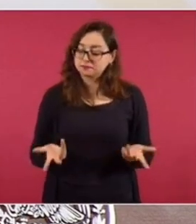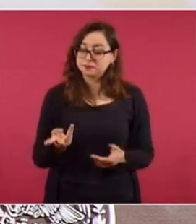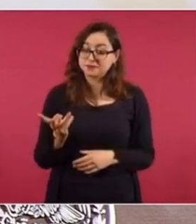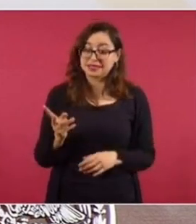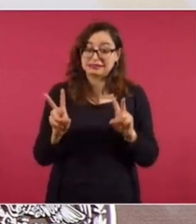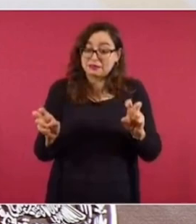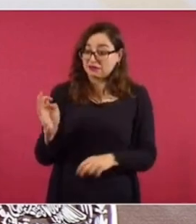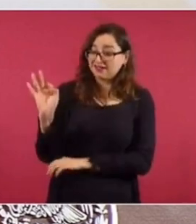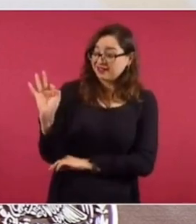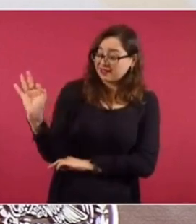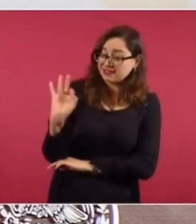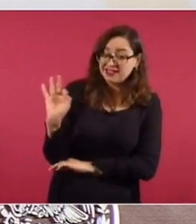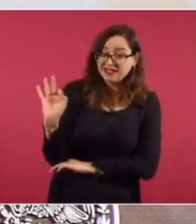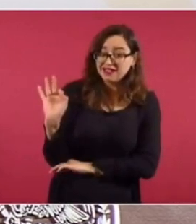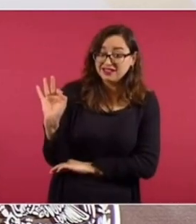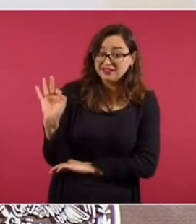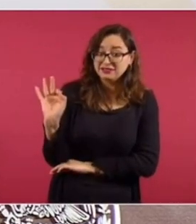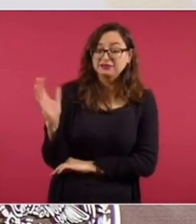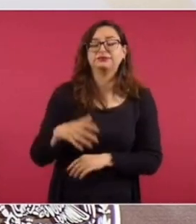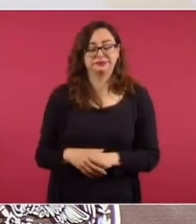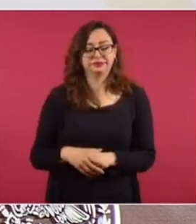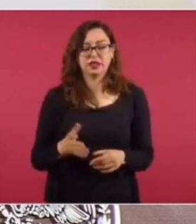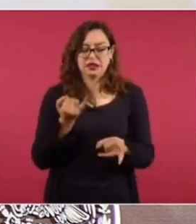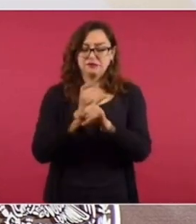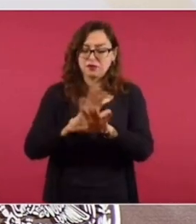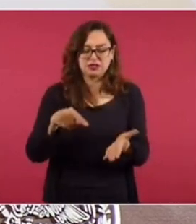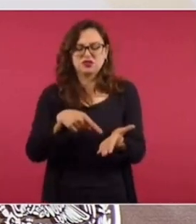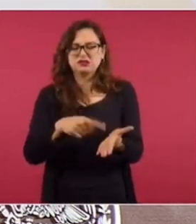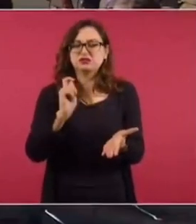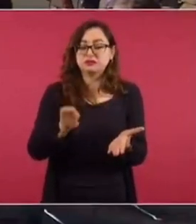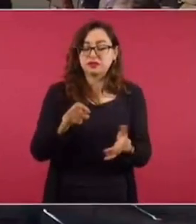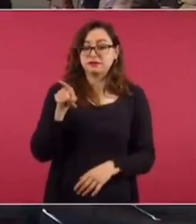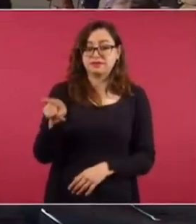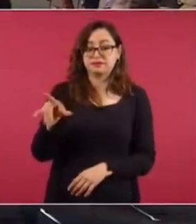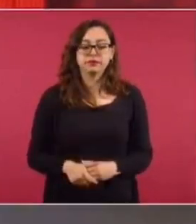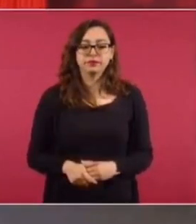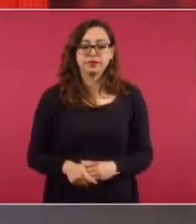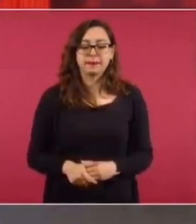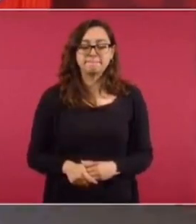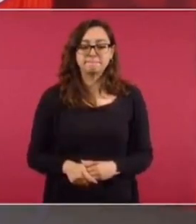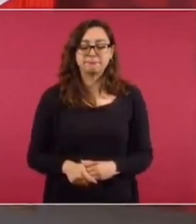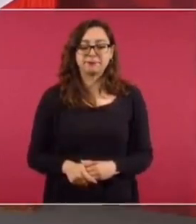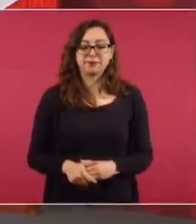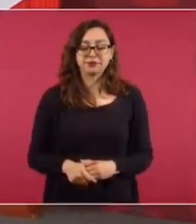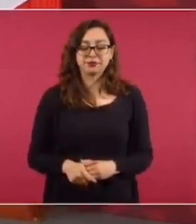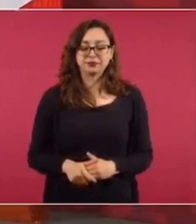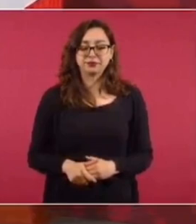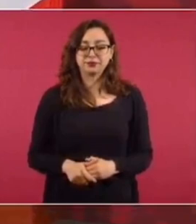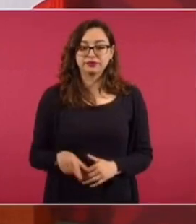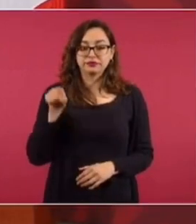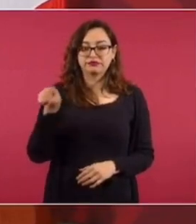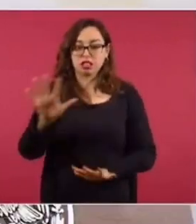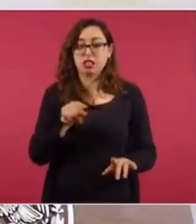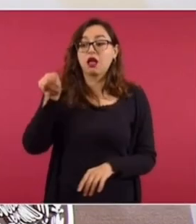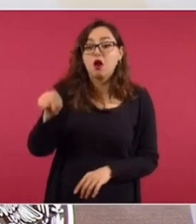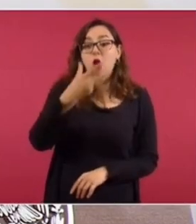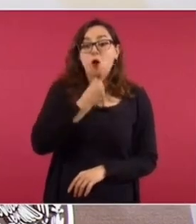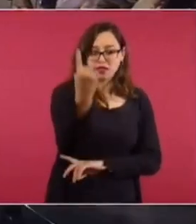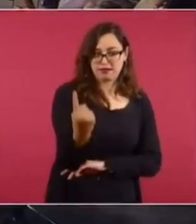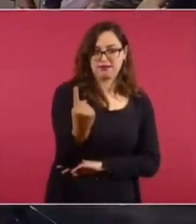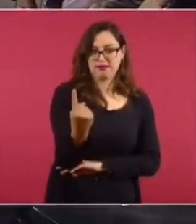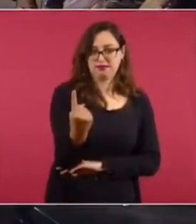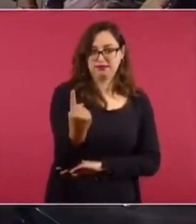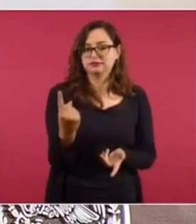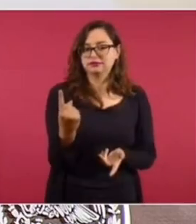investigación, es de que interviene el comandante de la zona y que él participa. Y yo no